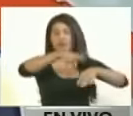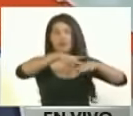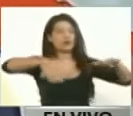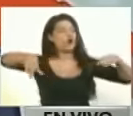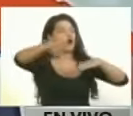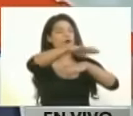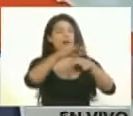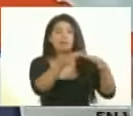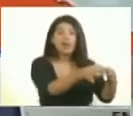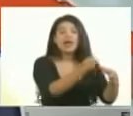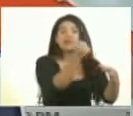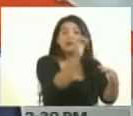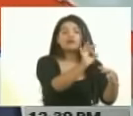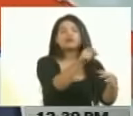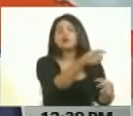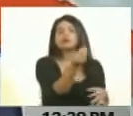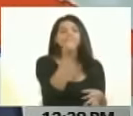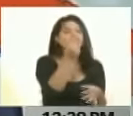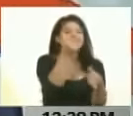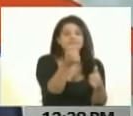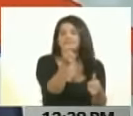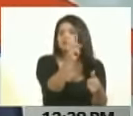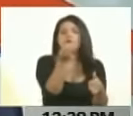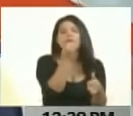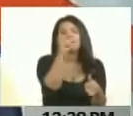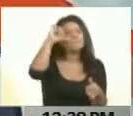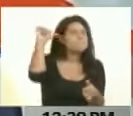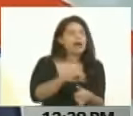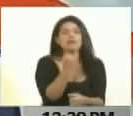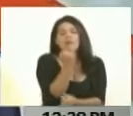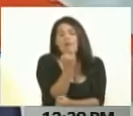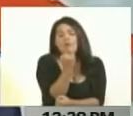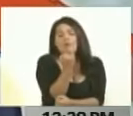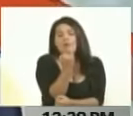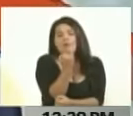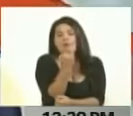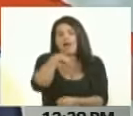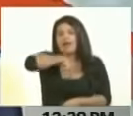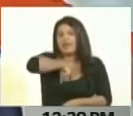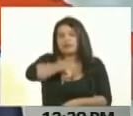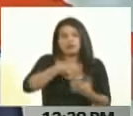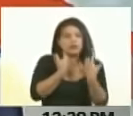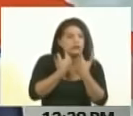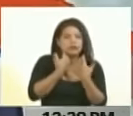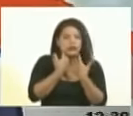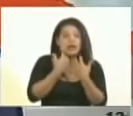está desnutrida. Y exhibe un 40% de pobreza.